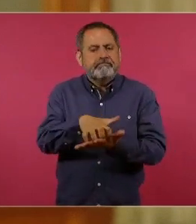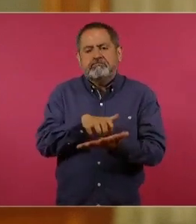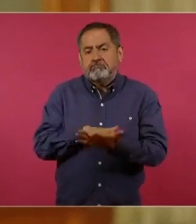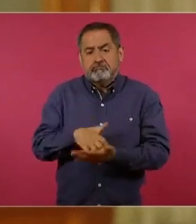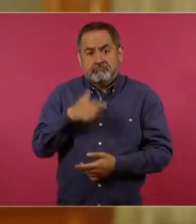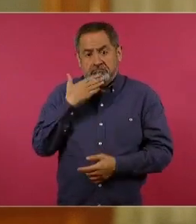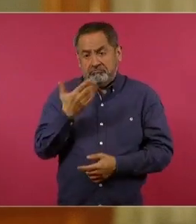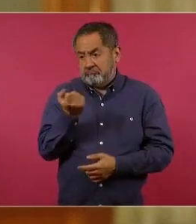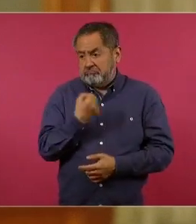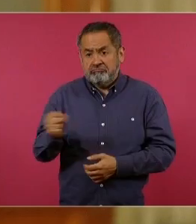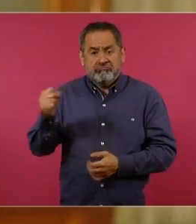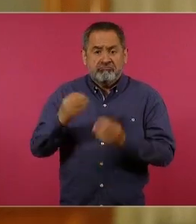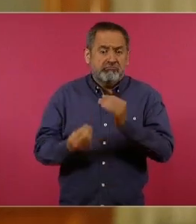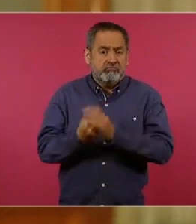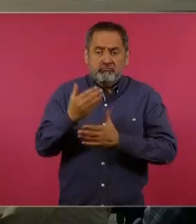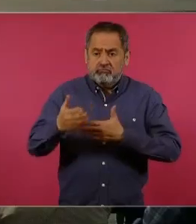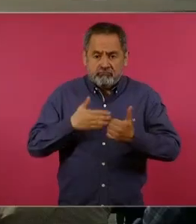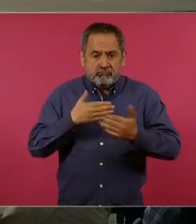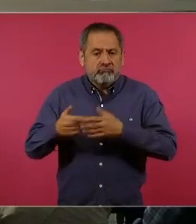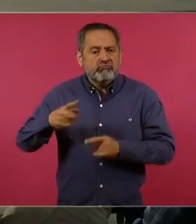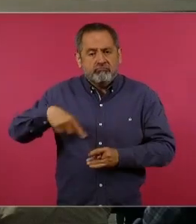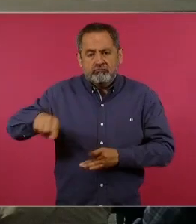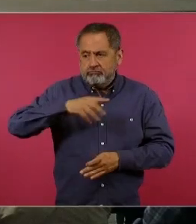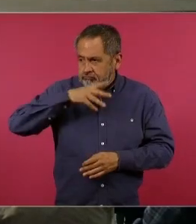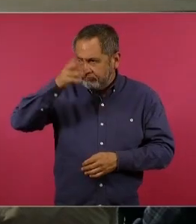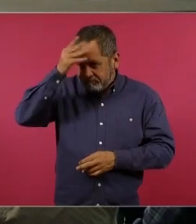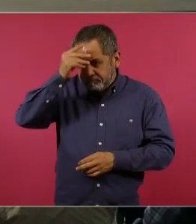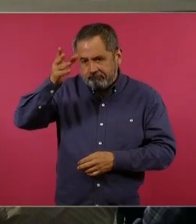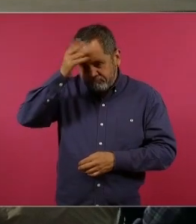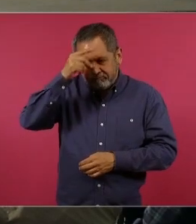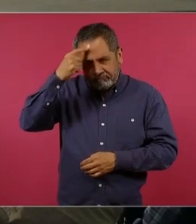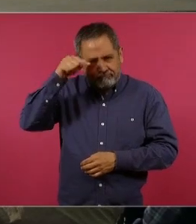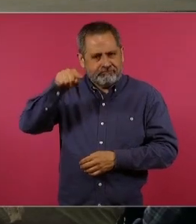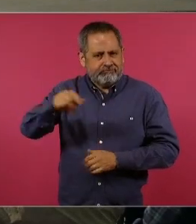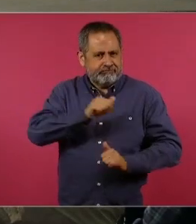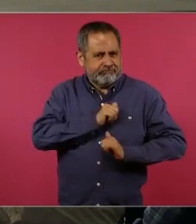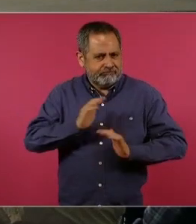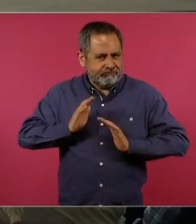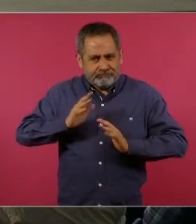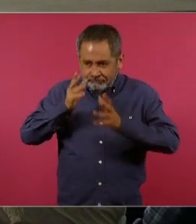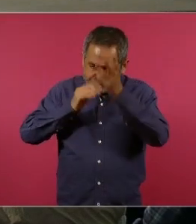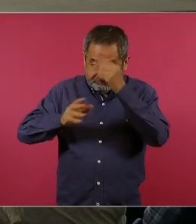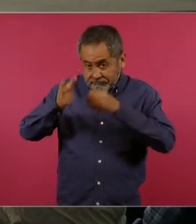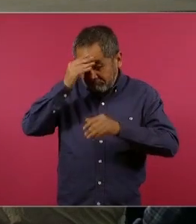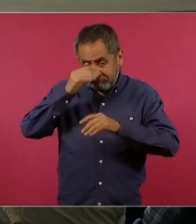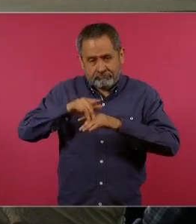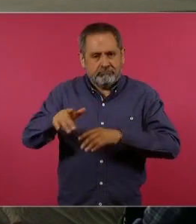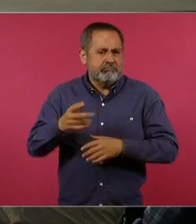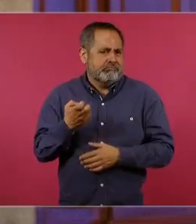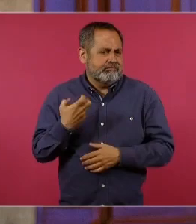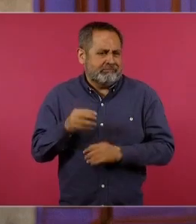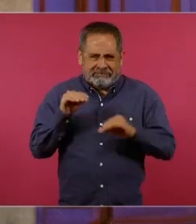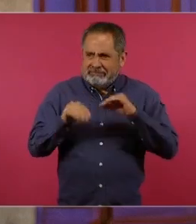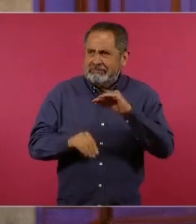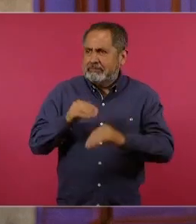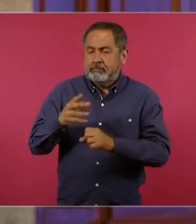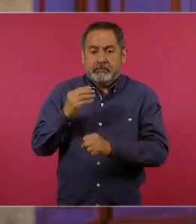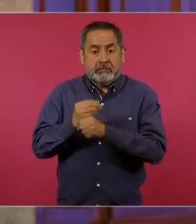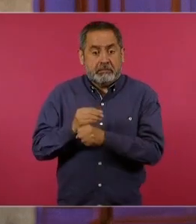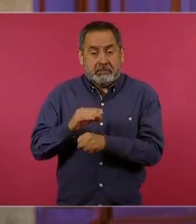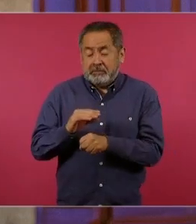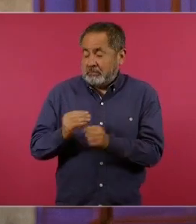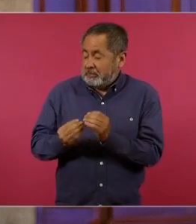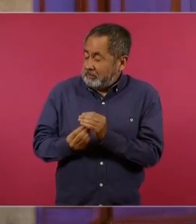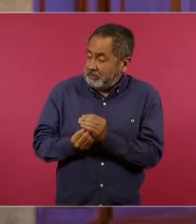el adiestramiento de los compañeros que pertenecen a esta unidad. Y este equipamiento que les menciono es el más